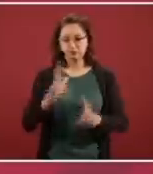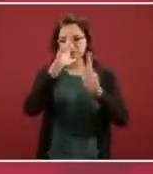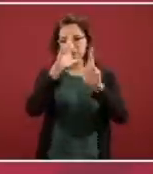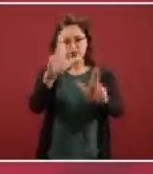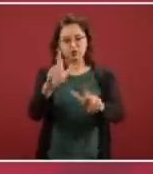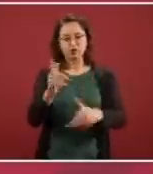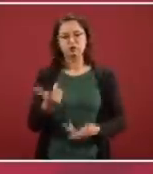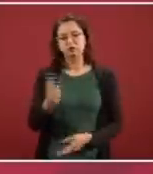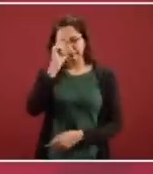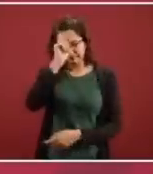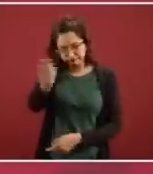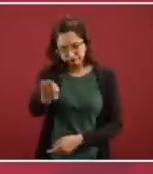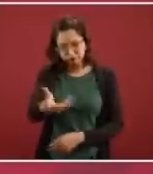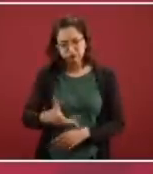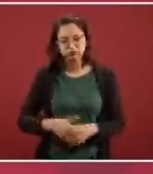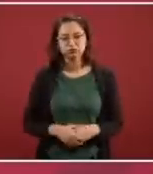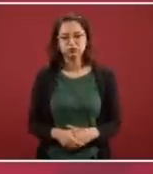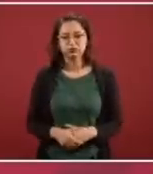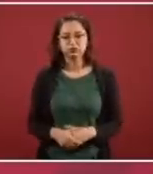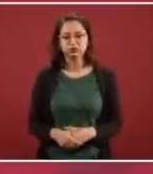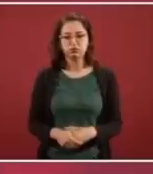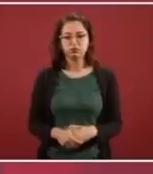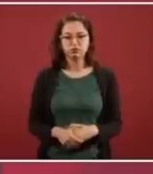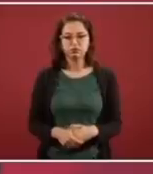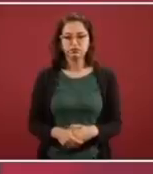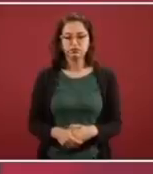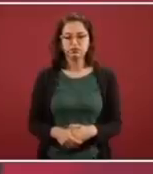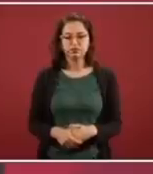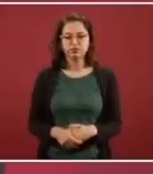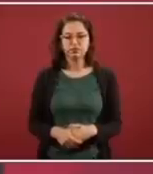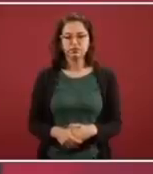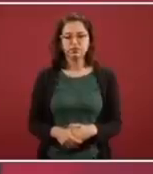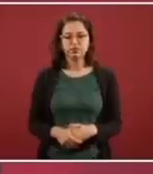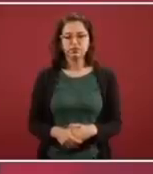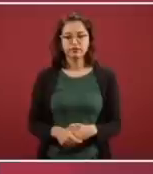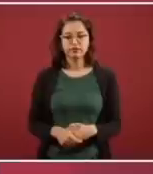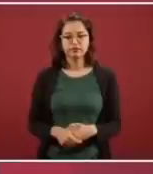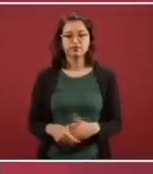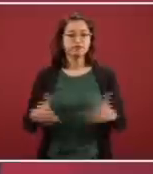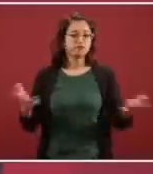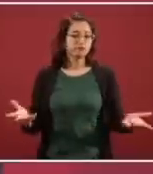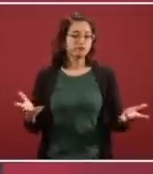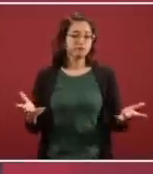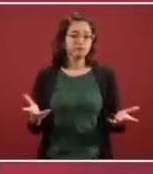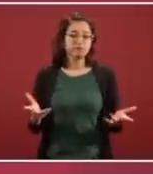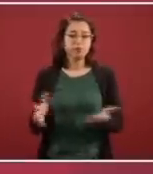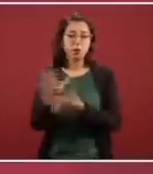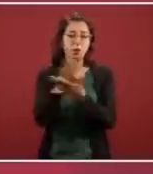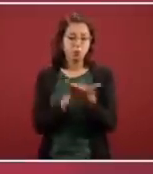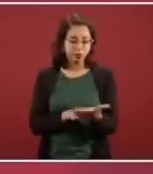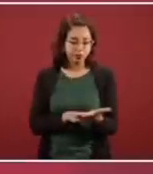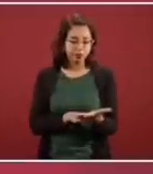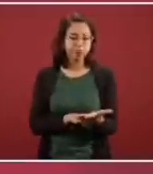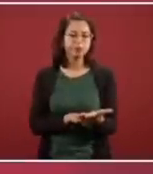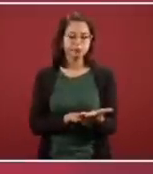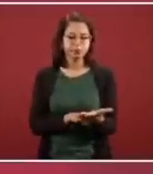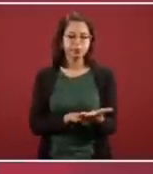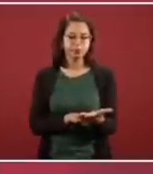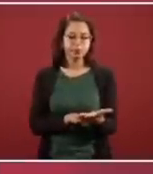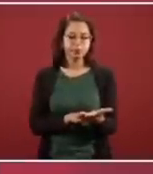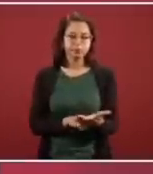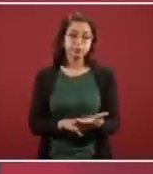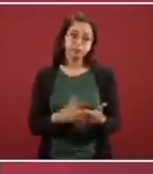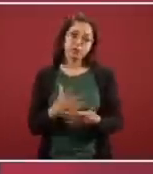homenajear de esa manera, ¿sí? Es algo muy modesto para lo